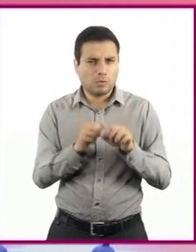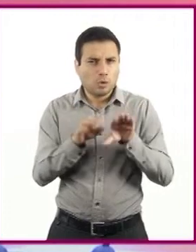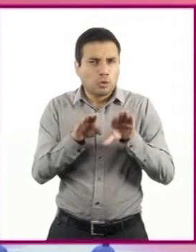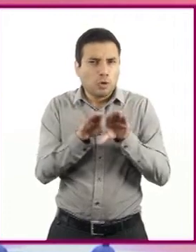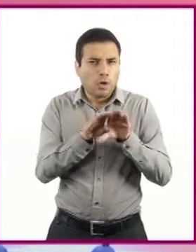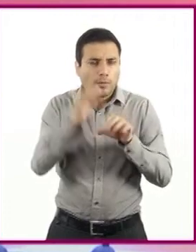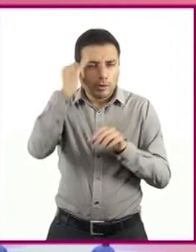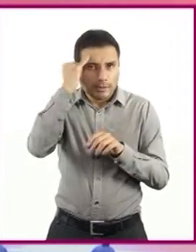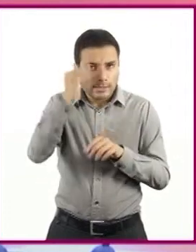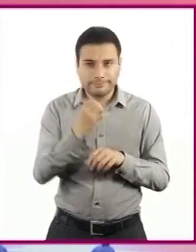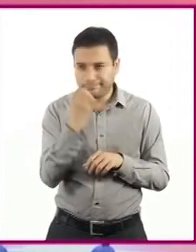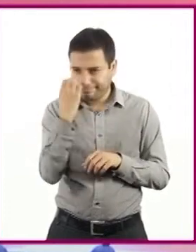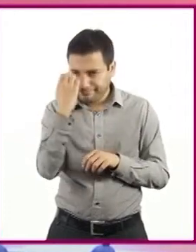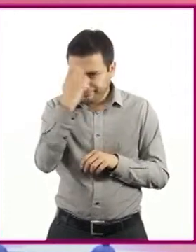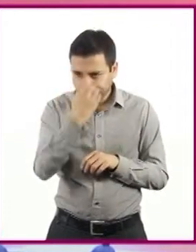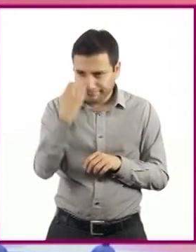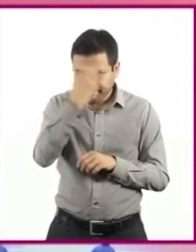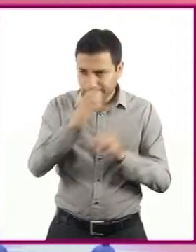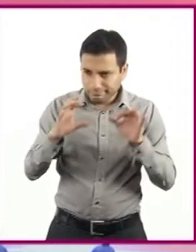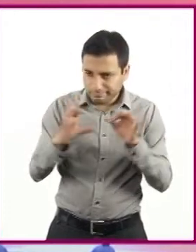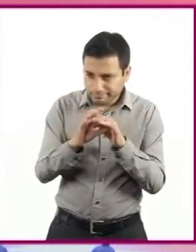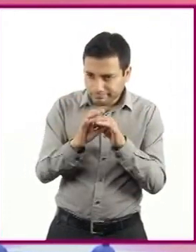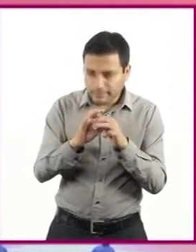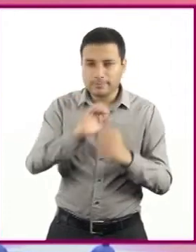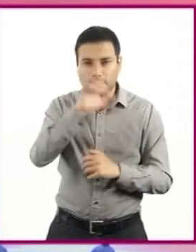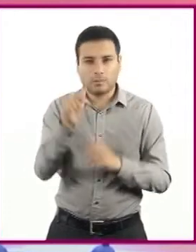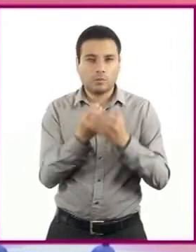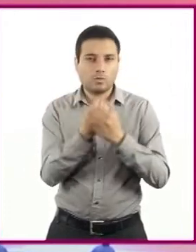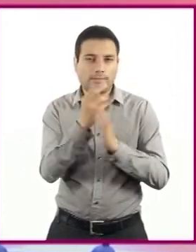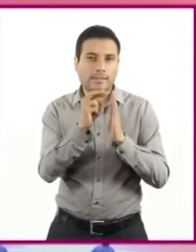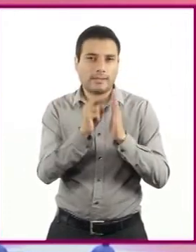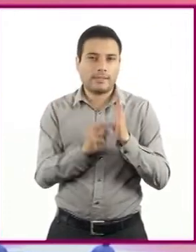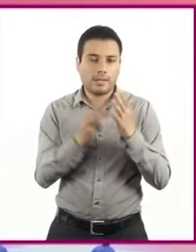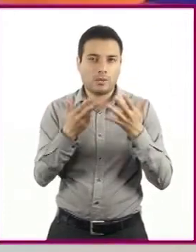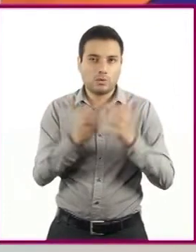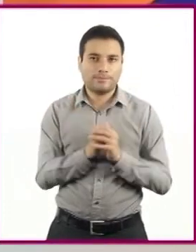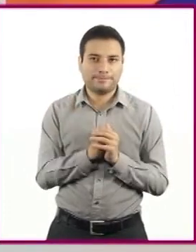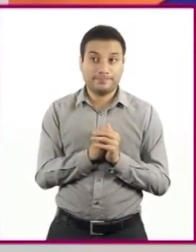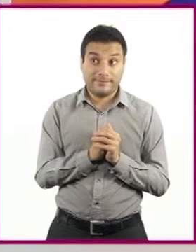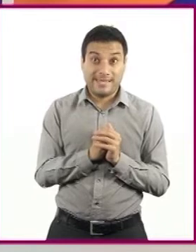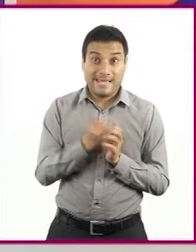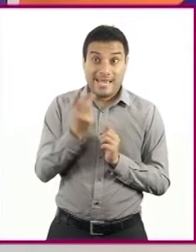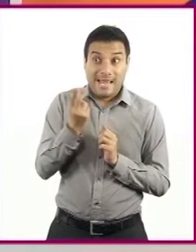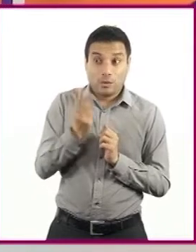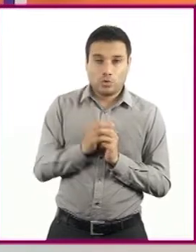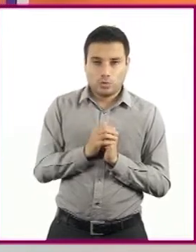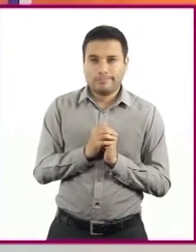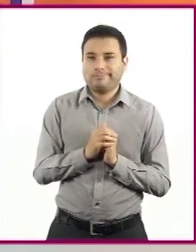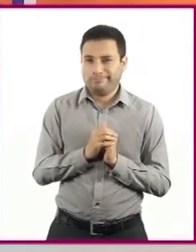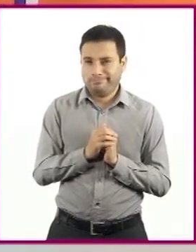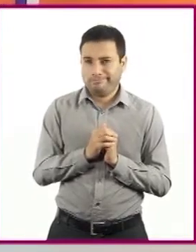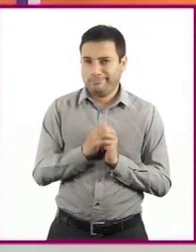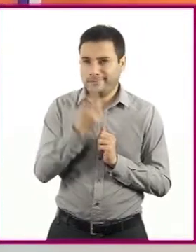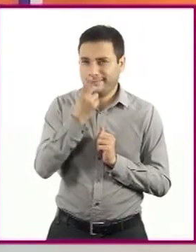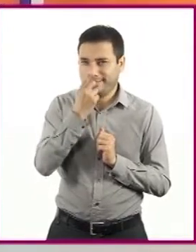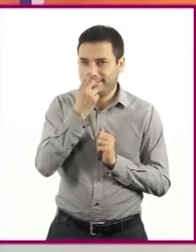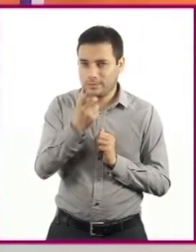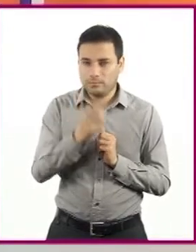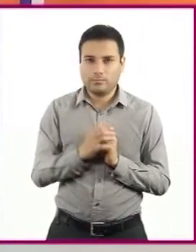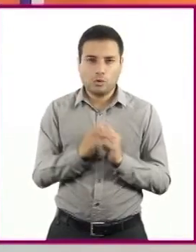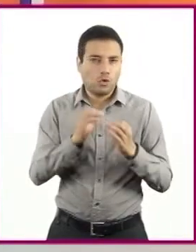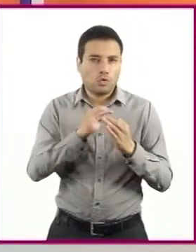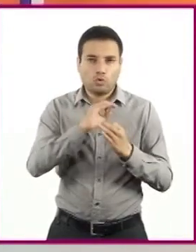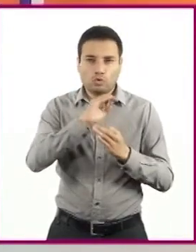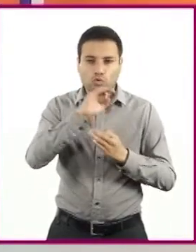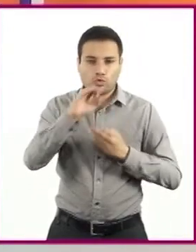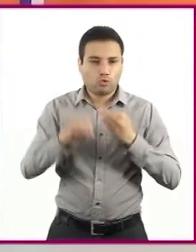que se combinan entre sí los elementos. Así, advirtieron que todos tienen la configuración